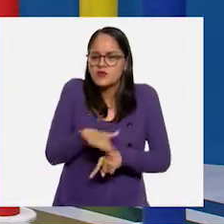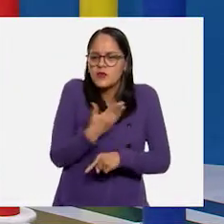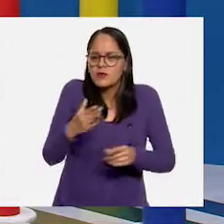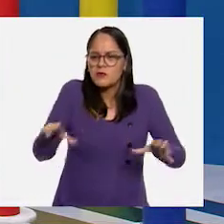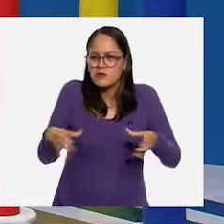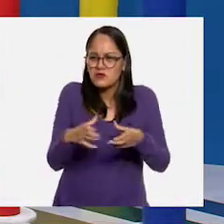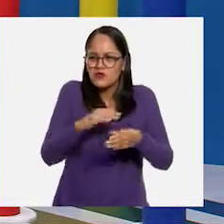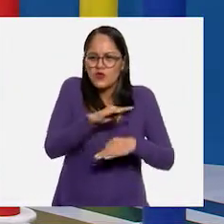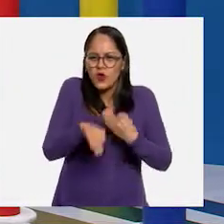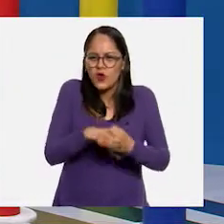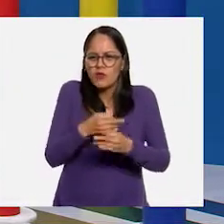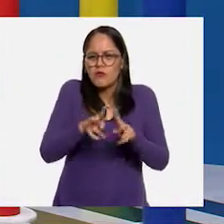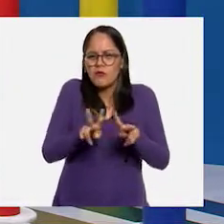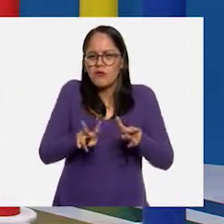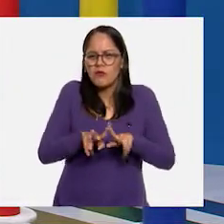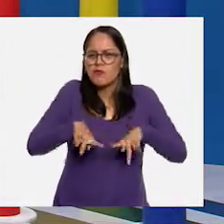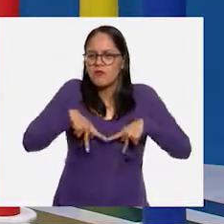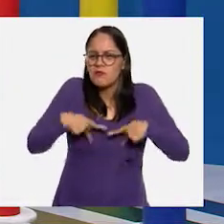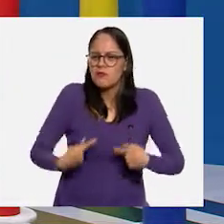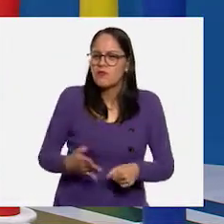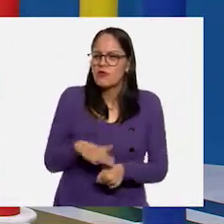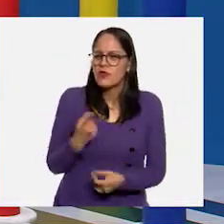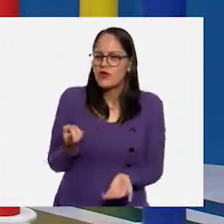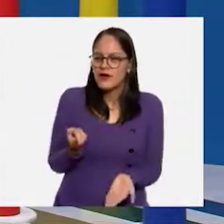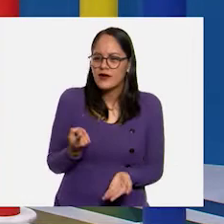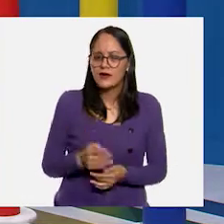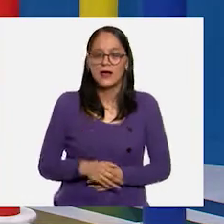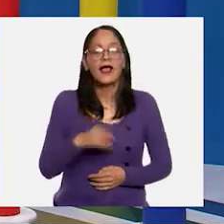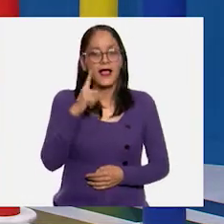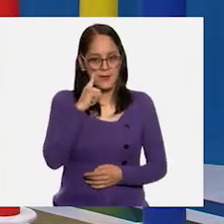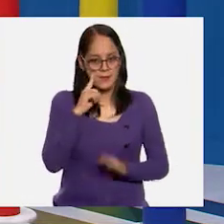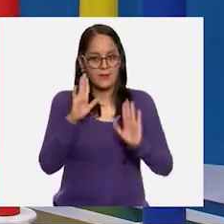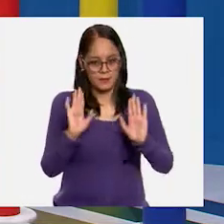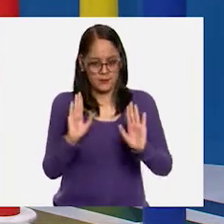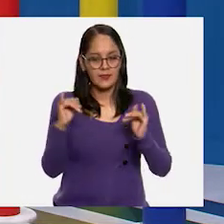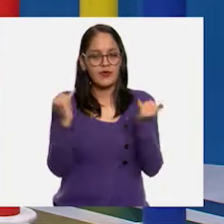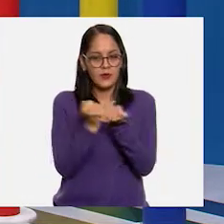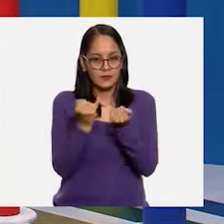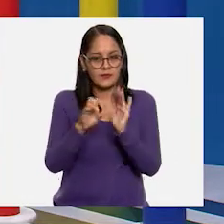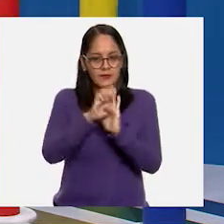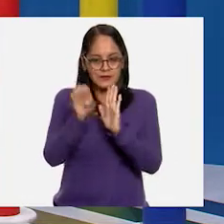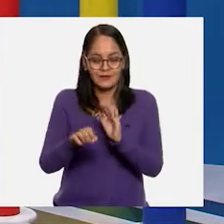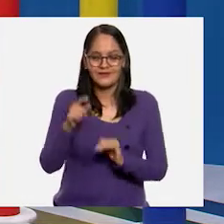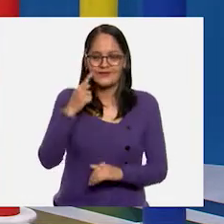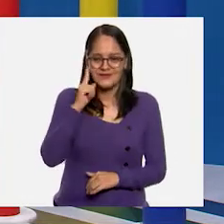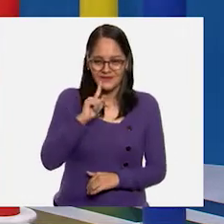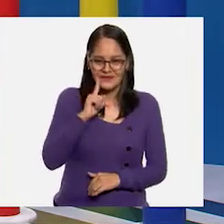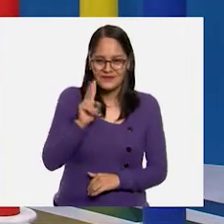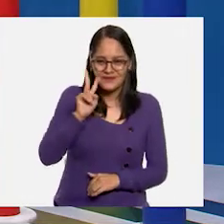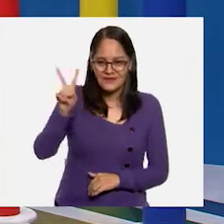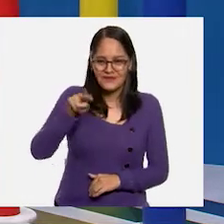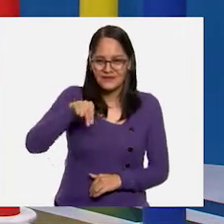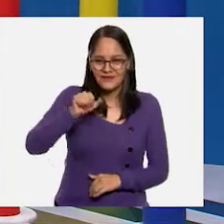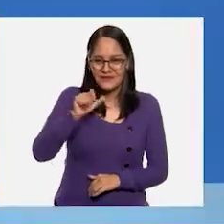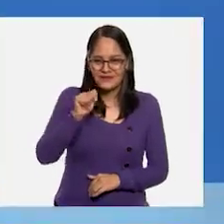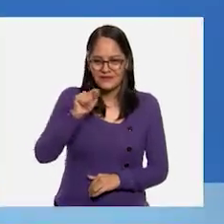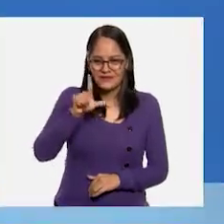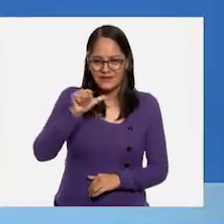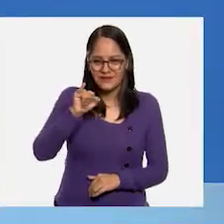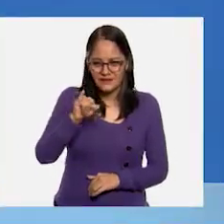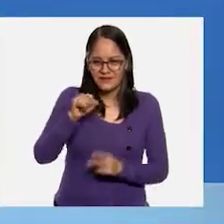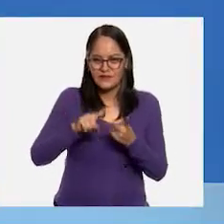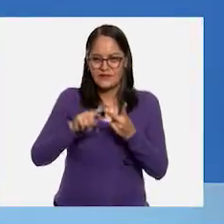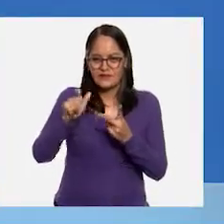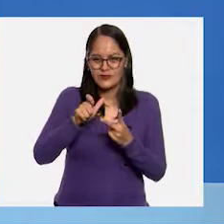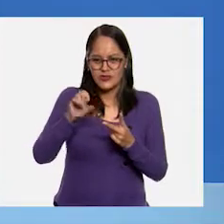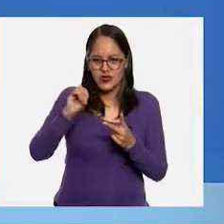nuestro ejemplo de la inundación y ahora lo aplicaremos al caso que nos compartieron Natalie y Xochitl. Sí, la